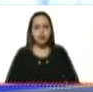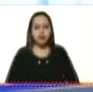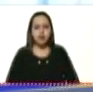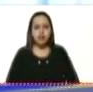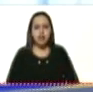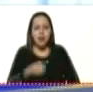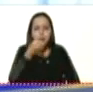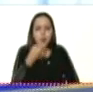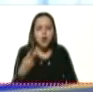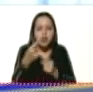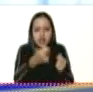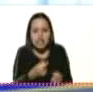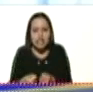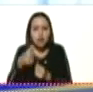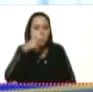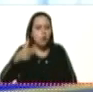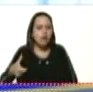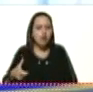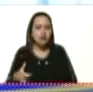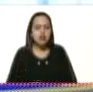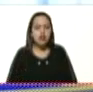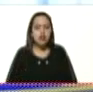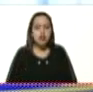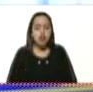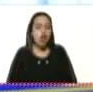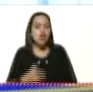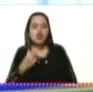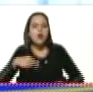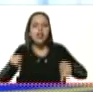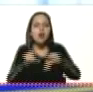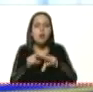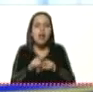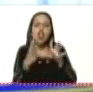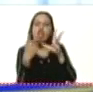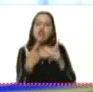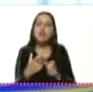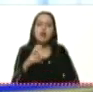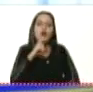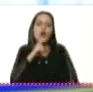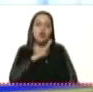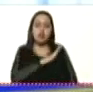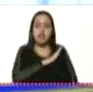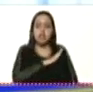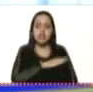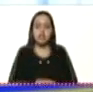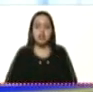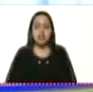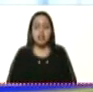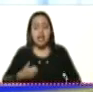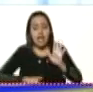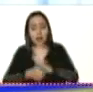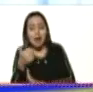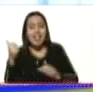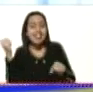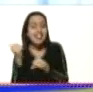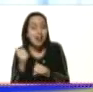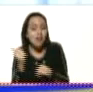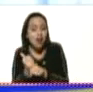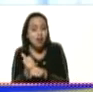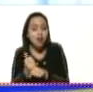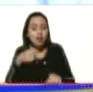pueblo no consiste en la cantidad de oro que posee, sino en el número de talentos y de brazos que